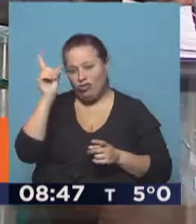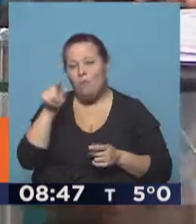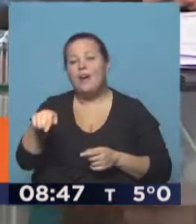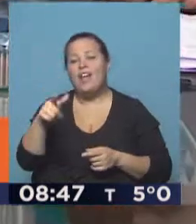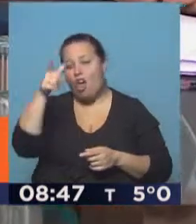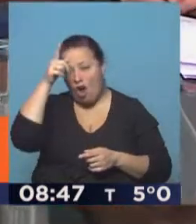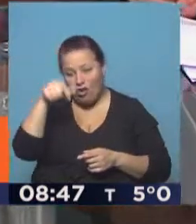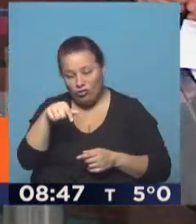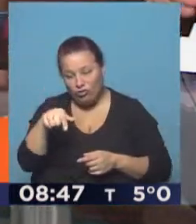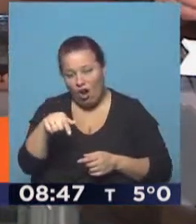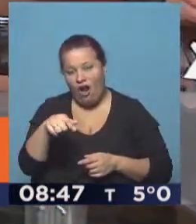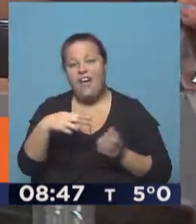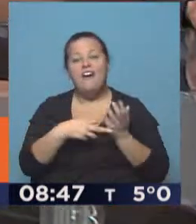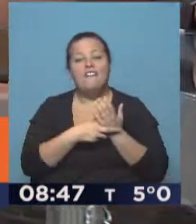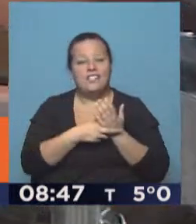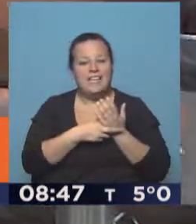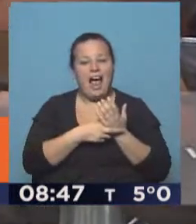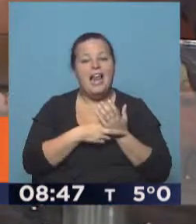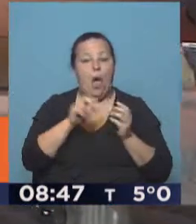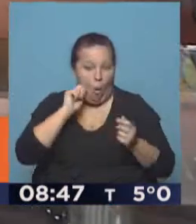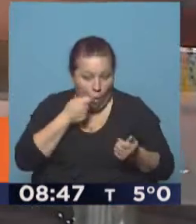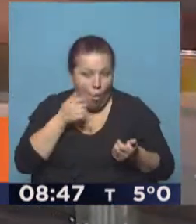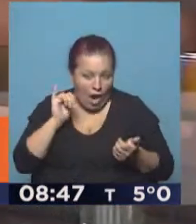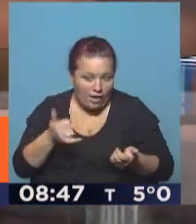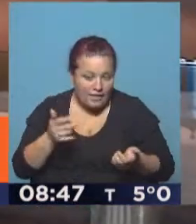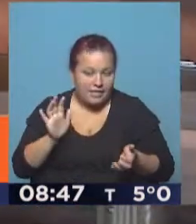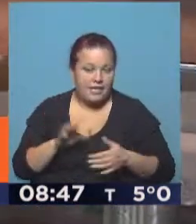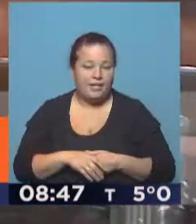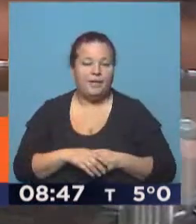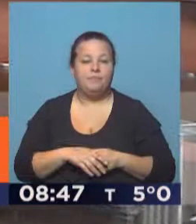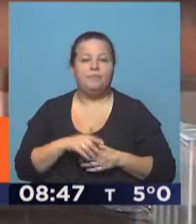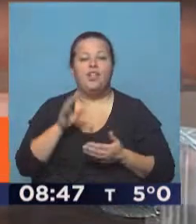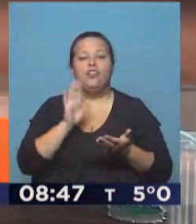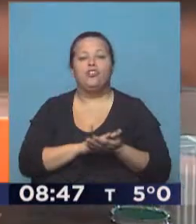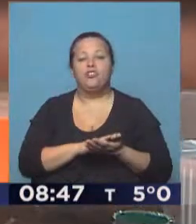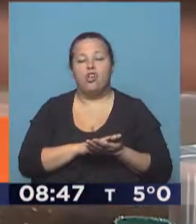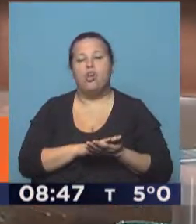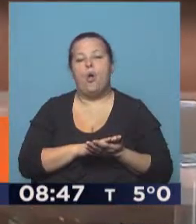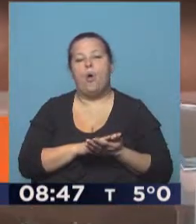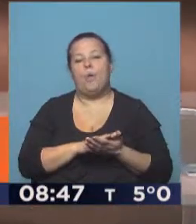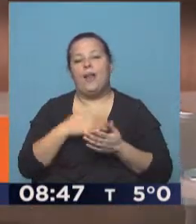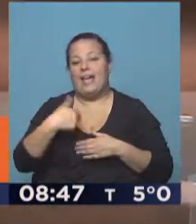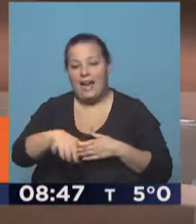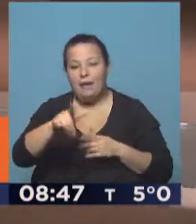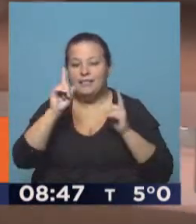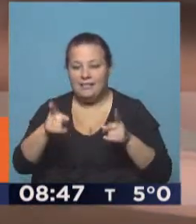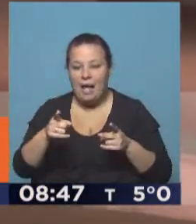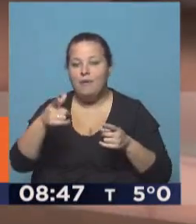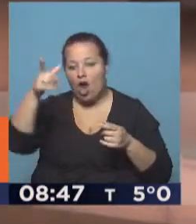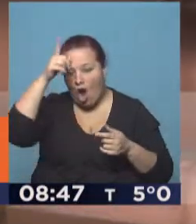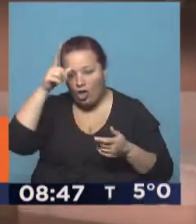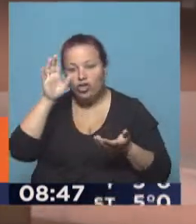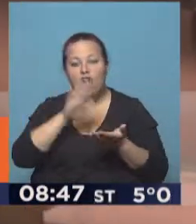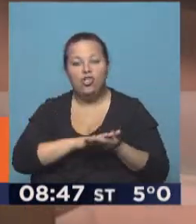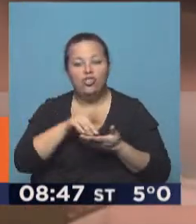esta auditoría los fiscales, sería bueno quizás en lo inmediato encarar también una